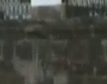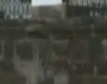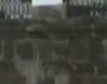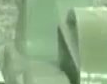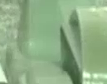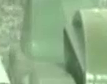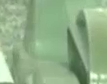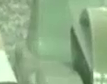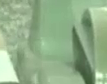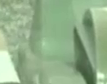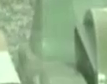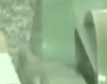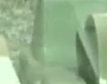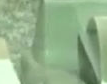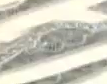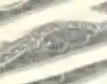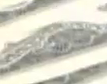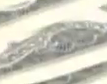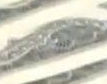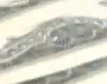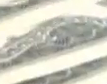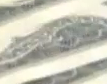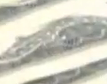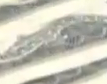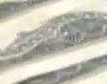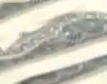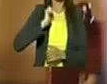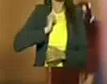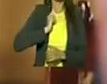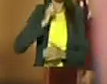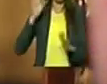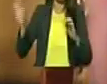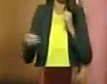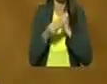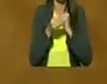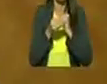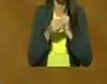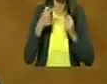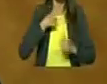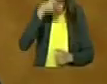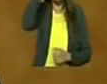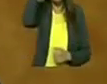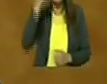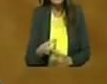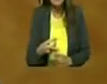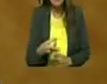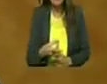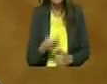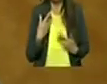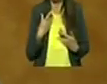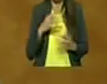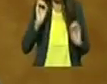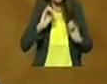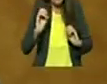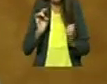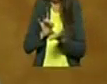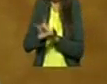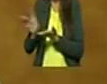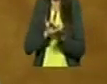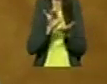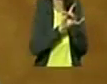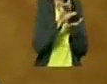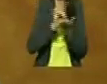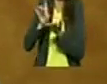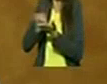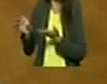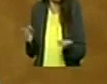manera temporal un pequeño porcentaje de su salario. He tomado esta decisión para no tener que hacer despidos masivos de funcionarios. No